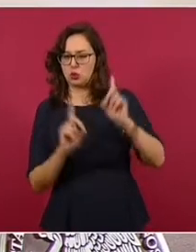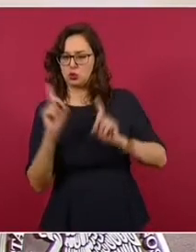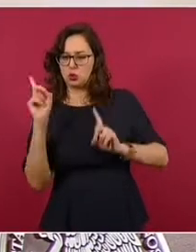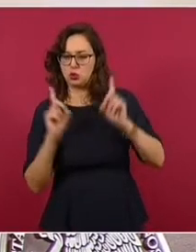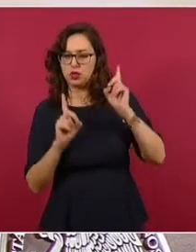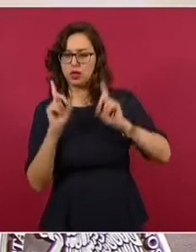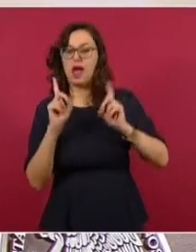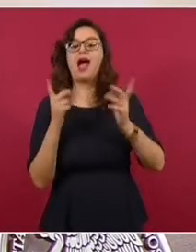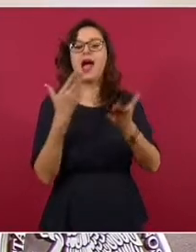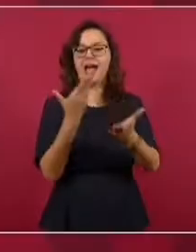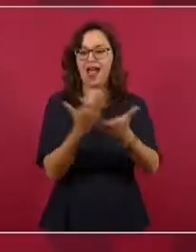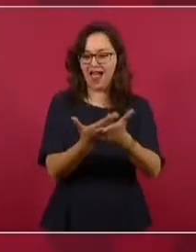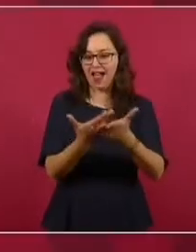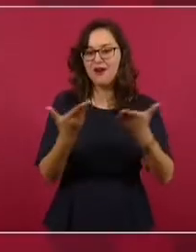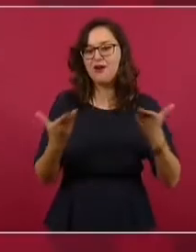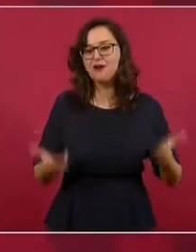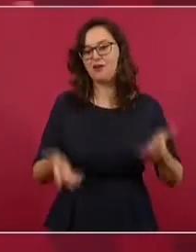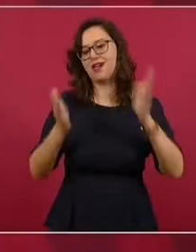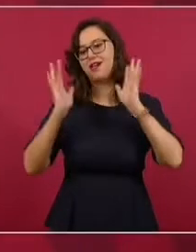todo eso se hacía en oscurito